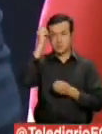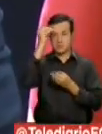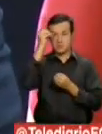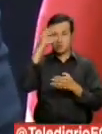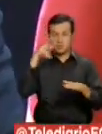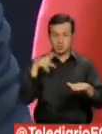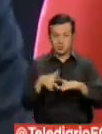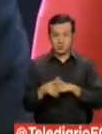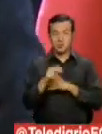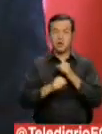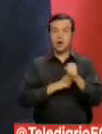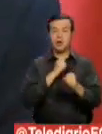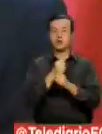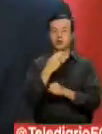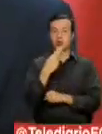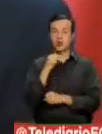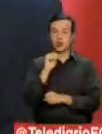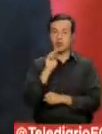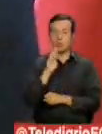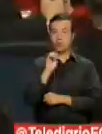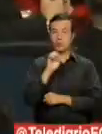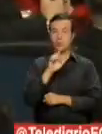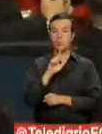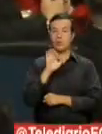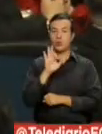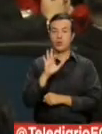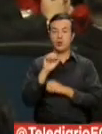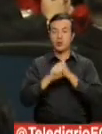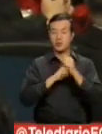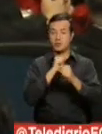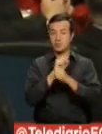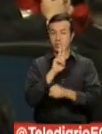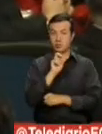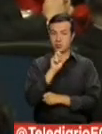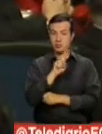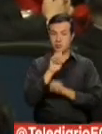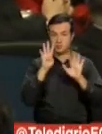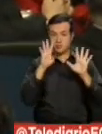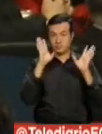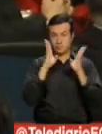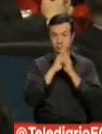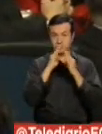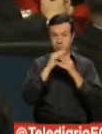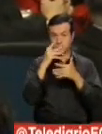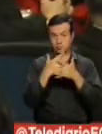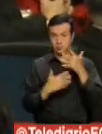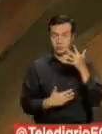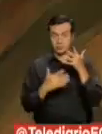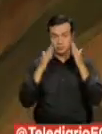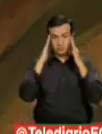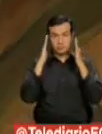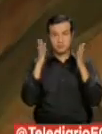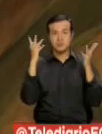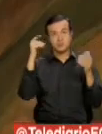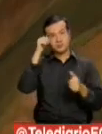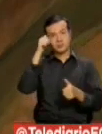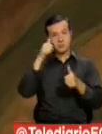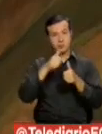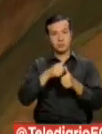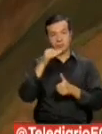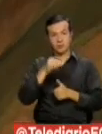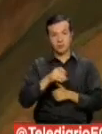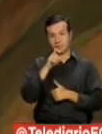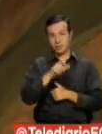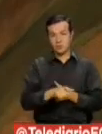la inauguración del año Humboldt 2019. Son un conjunto de eventos académicos y científicos orientados a recordar el legado